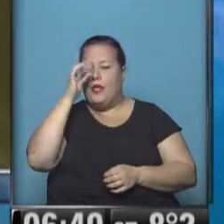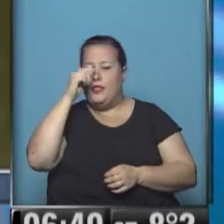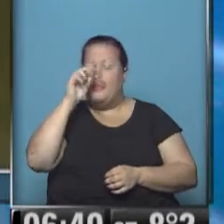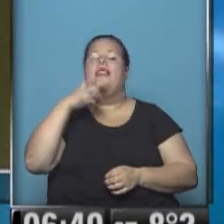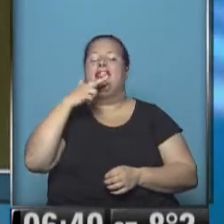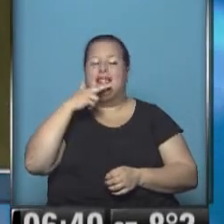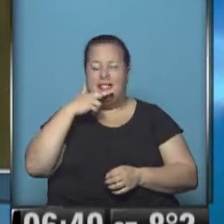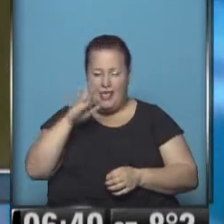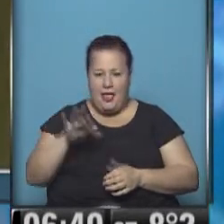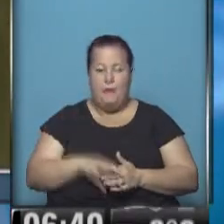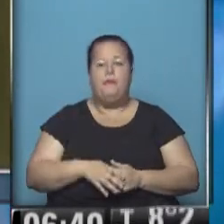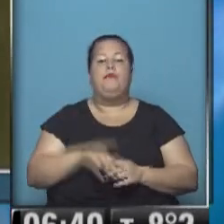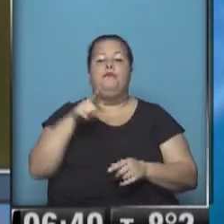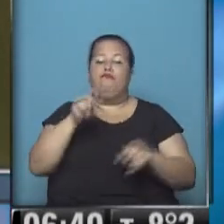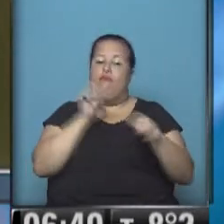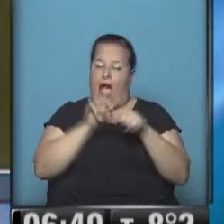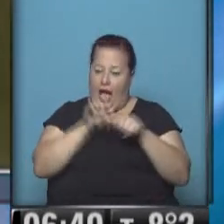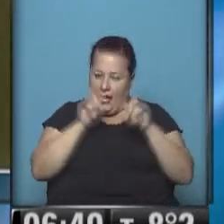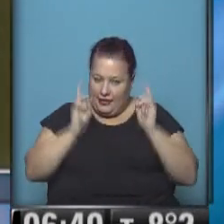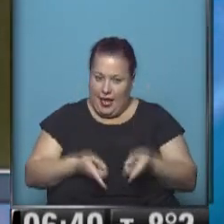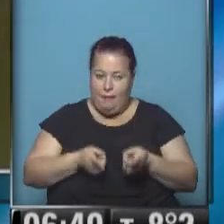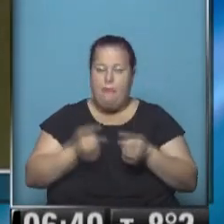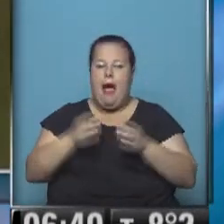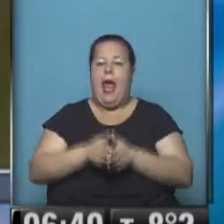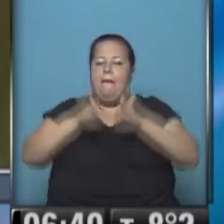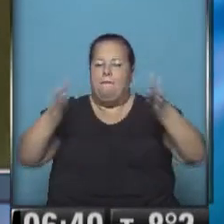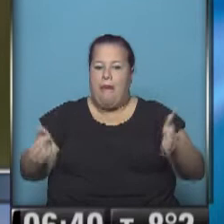1917 está realizando obras de